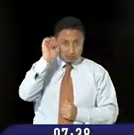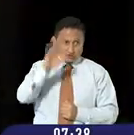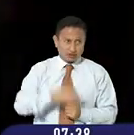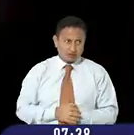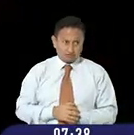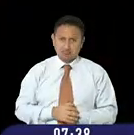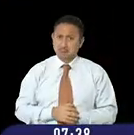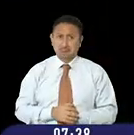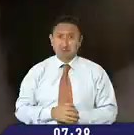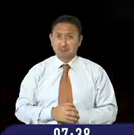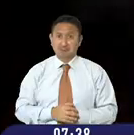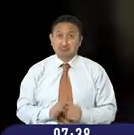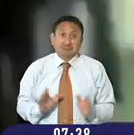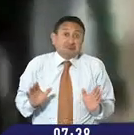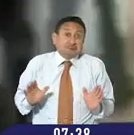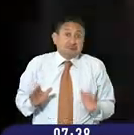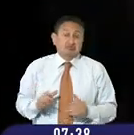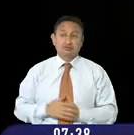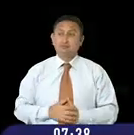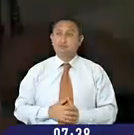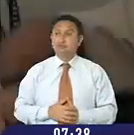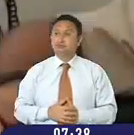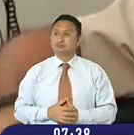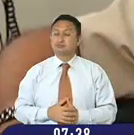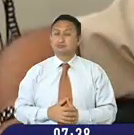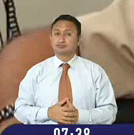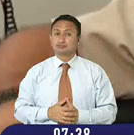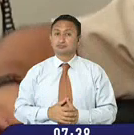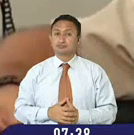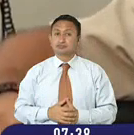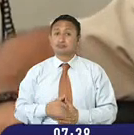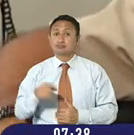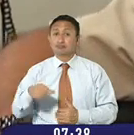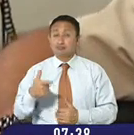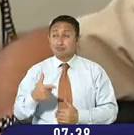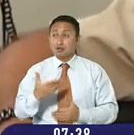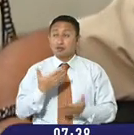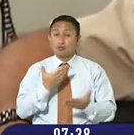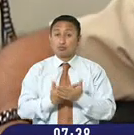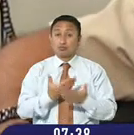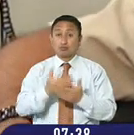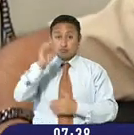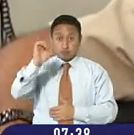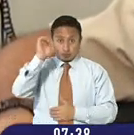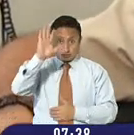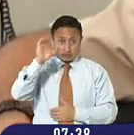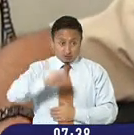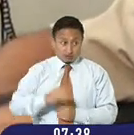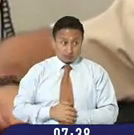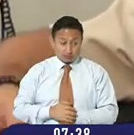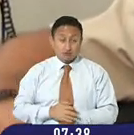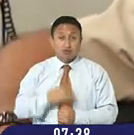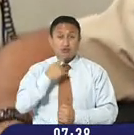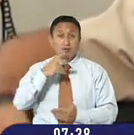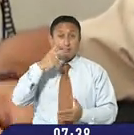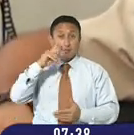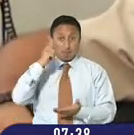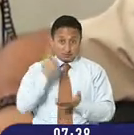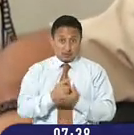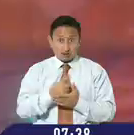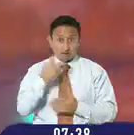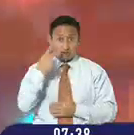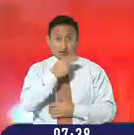sean actuales. Mientras no haya la veracidad del video, no podremos aseverar que ese video es verídico de Dios de